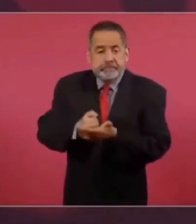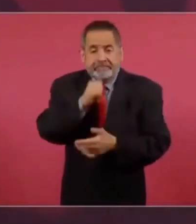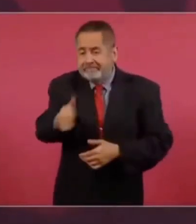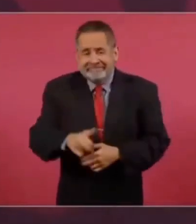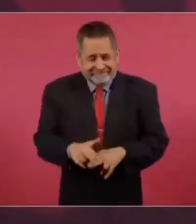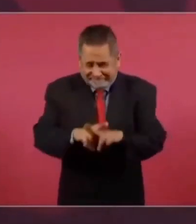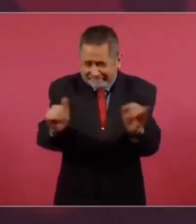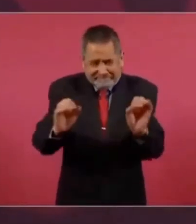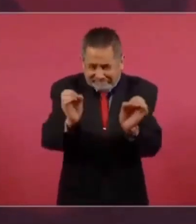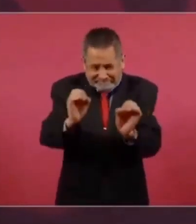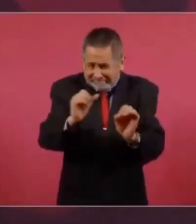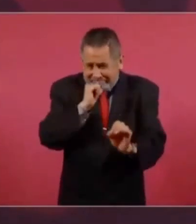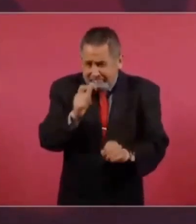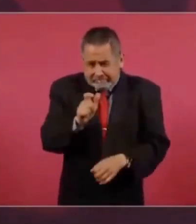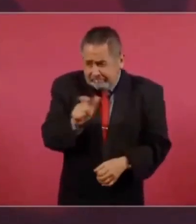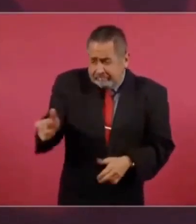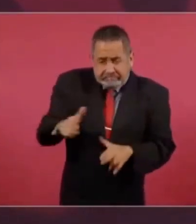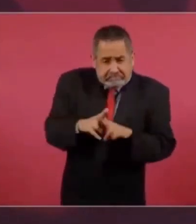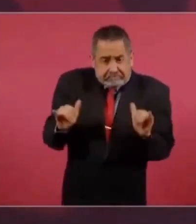Nada.